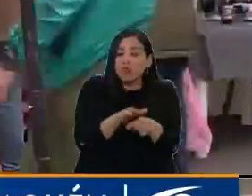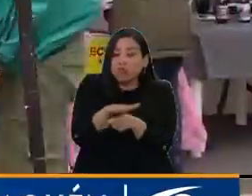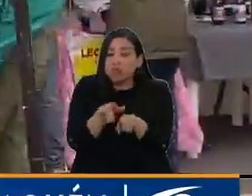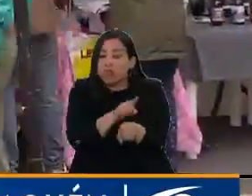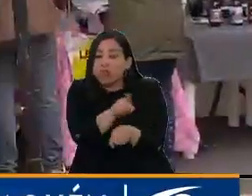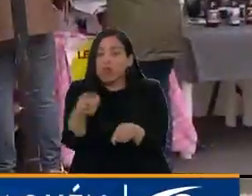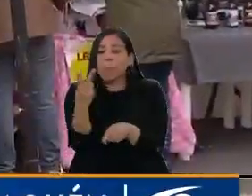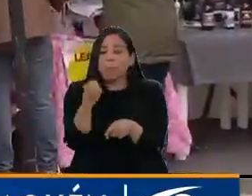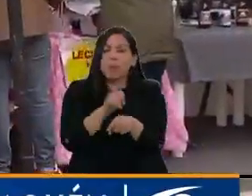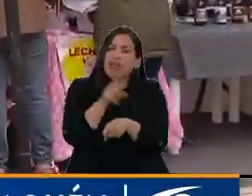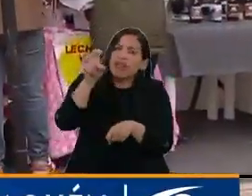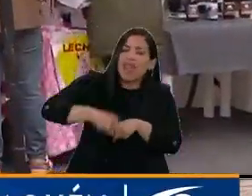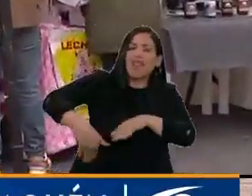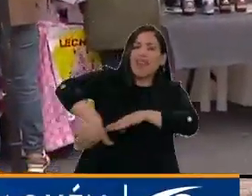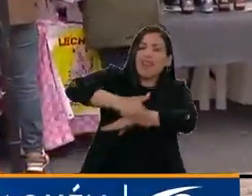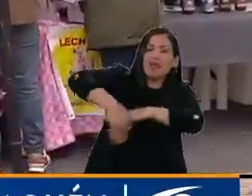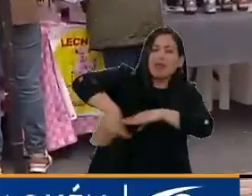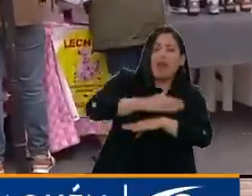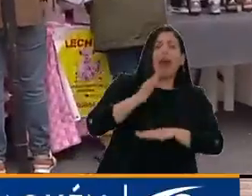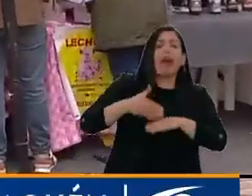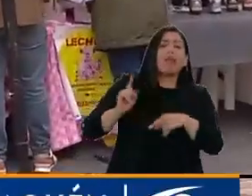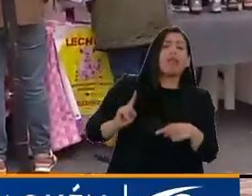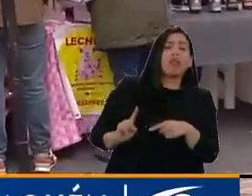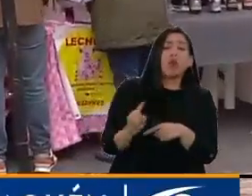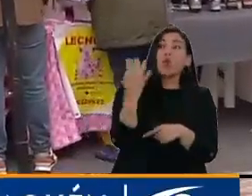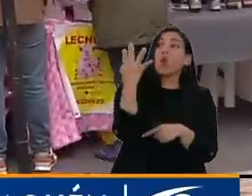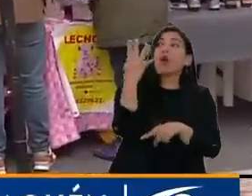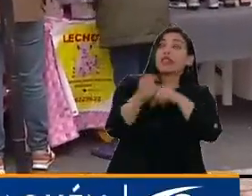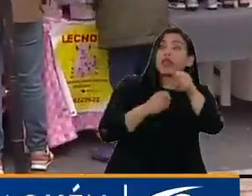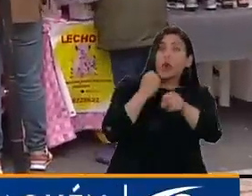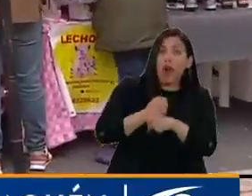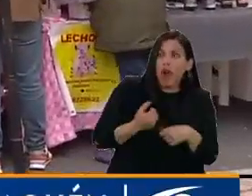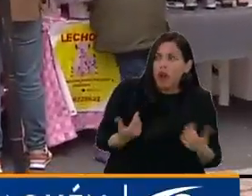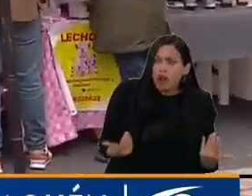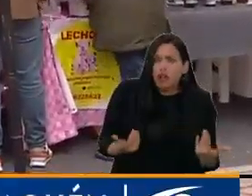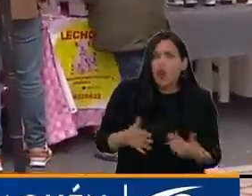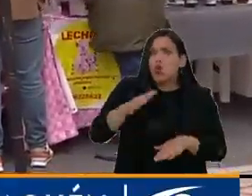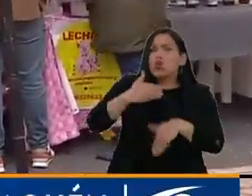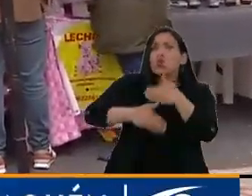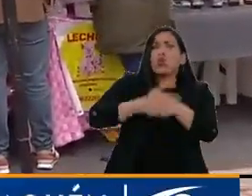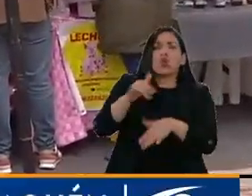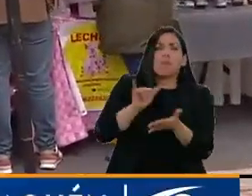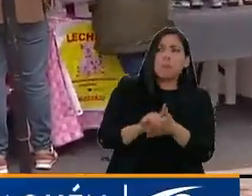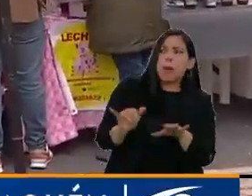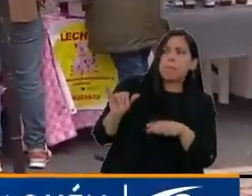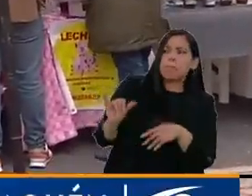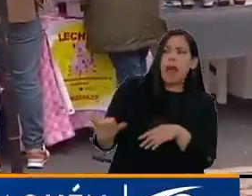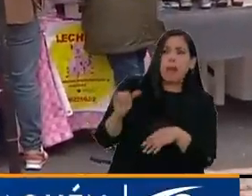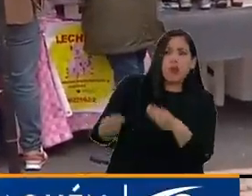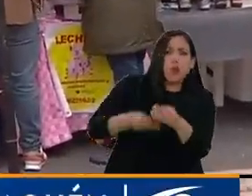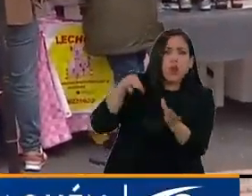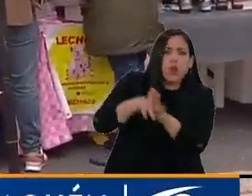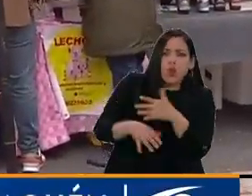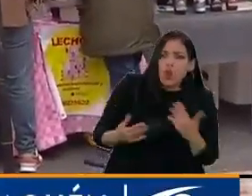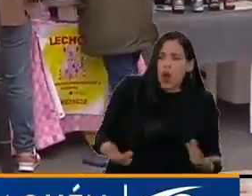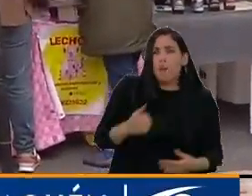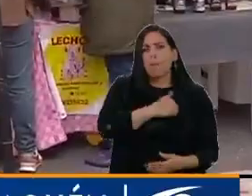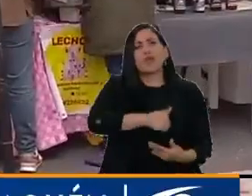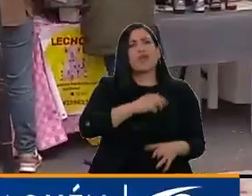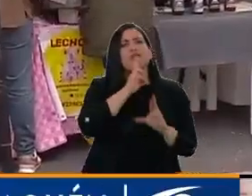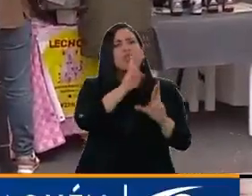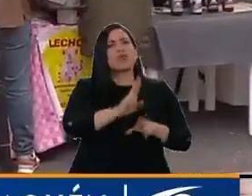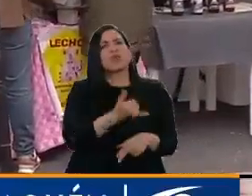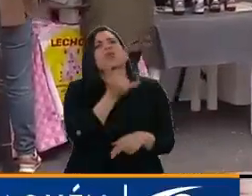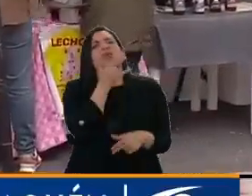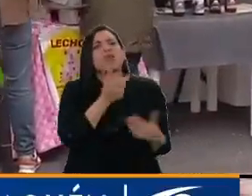respuestas frente a una obra de valorización que lleva ya cerca de 4 años sin avance absoluto. Ellos están pidiendo